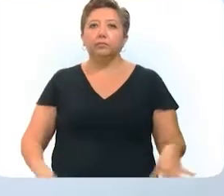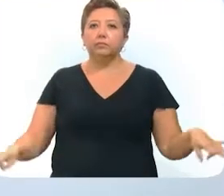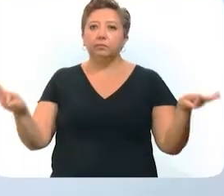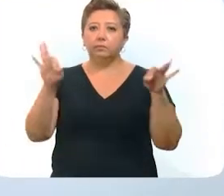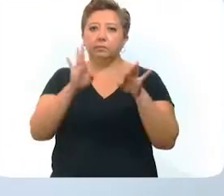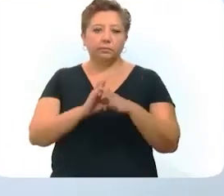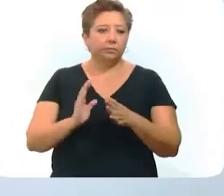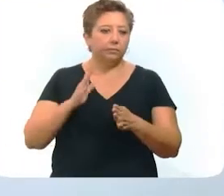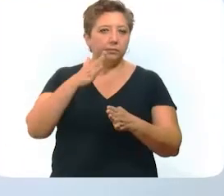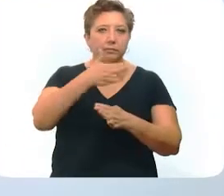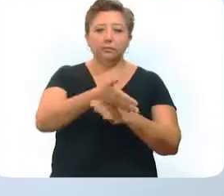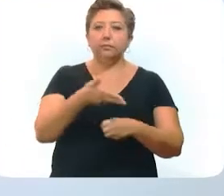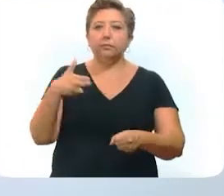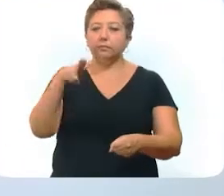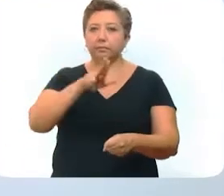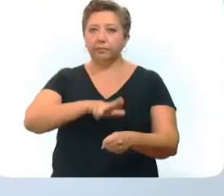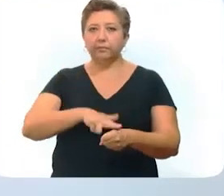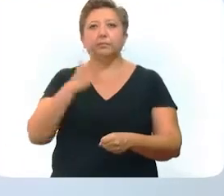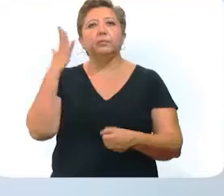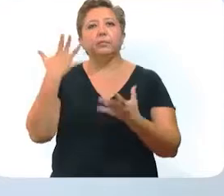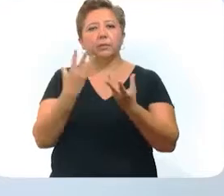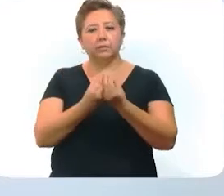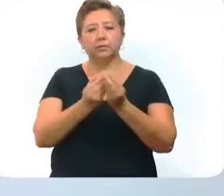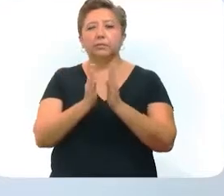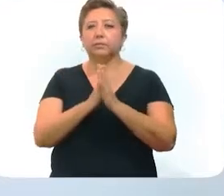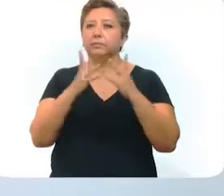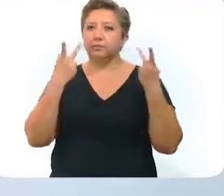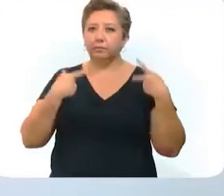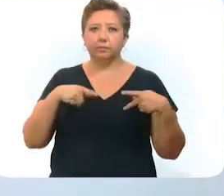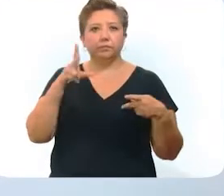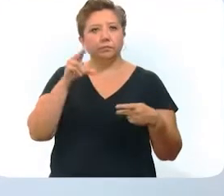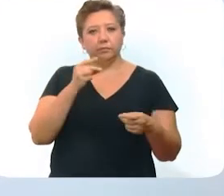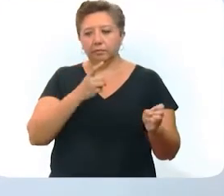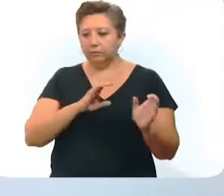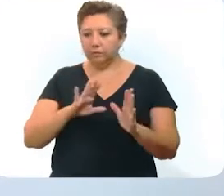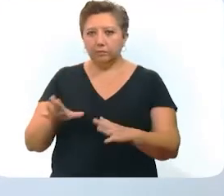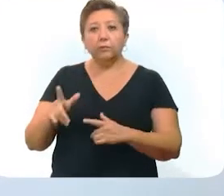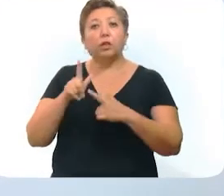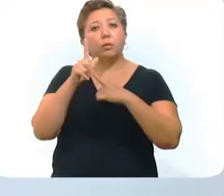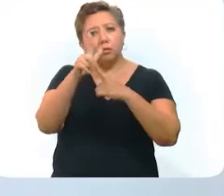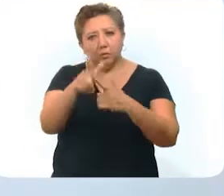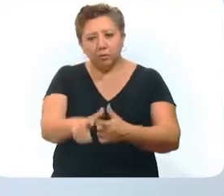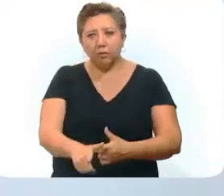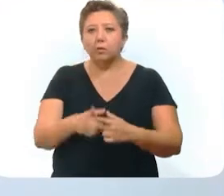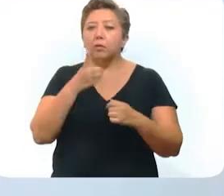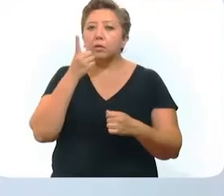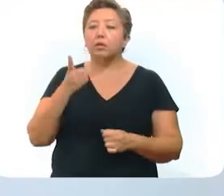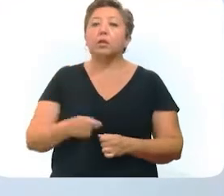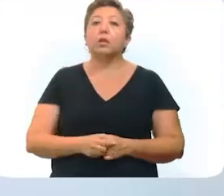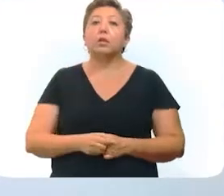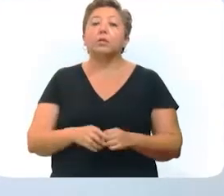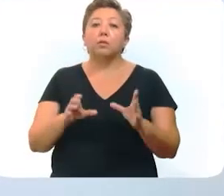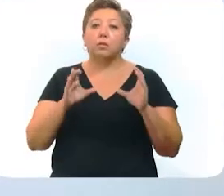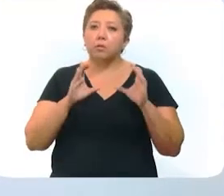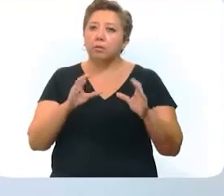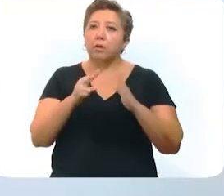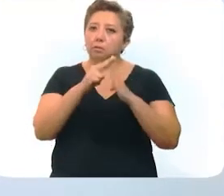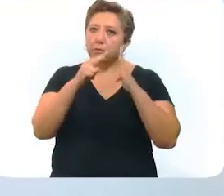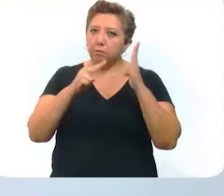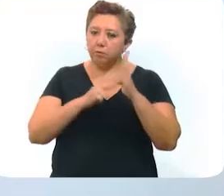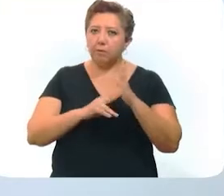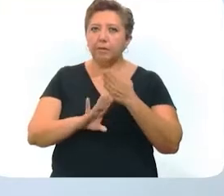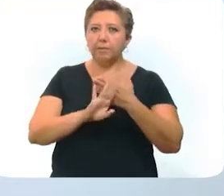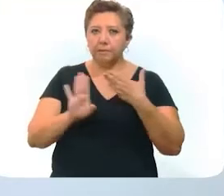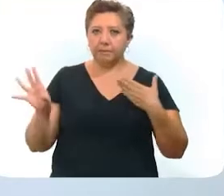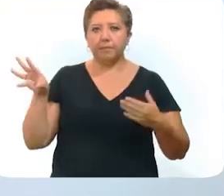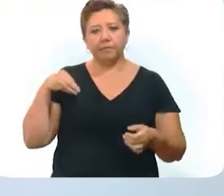los ingresos hospitalarios, por lo que pedimos a la población no bajar la guardia y continuar actuando con responsabilidad y siguiendo las